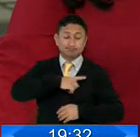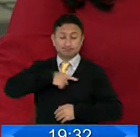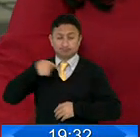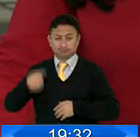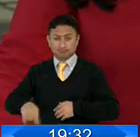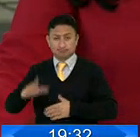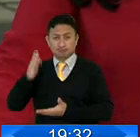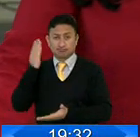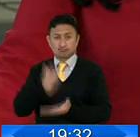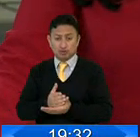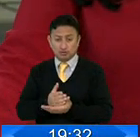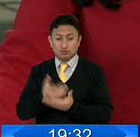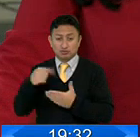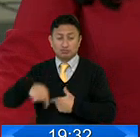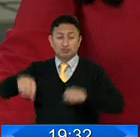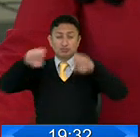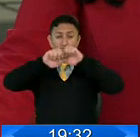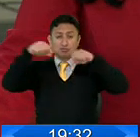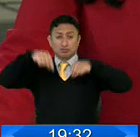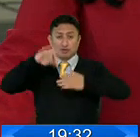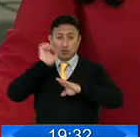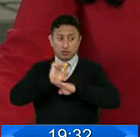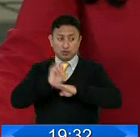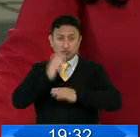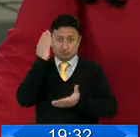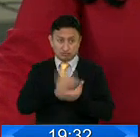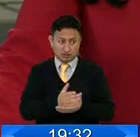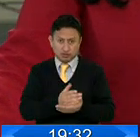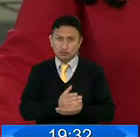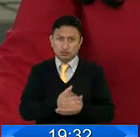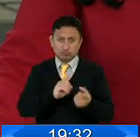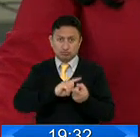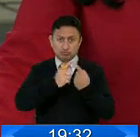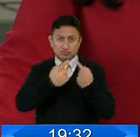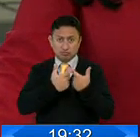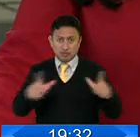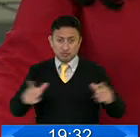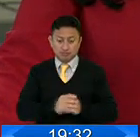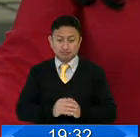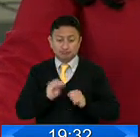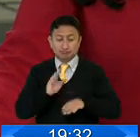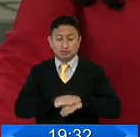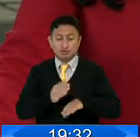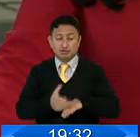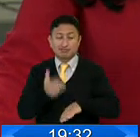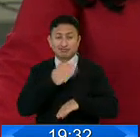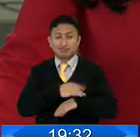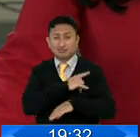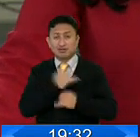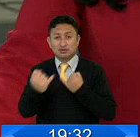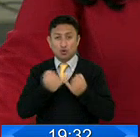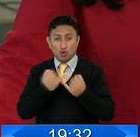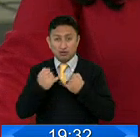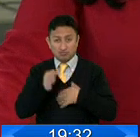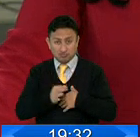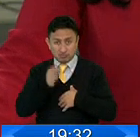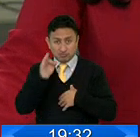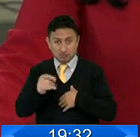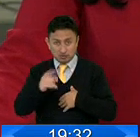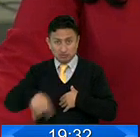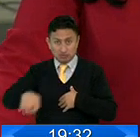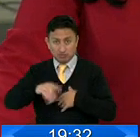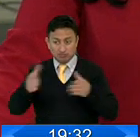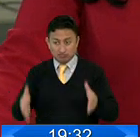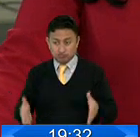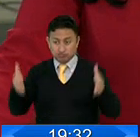la suspensión a una de las camaroneras ecuatorianas que fueron sancionadas tras la detección de material genético de COVID-19 en las